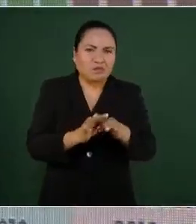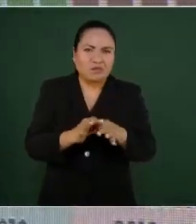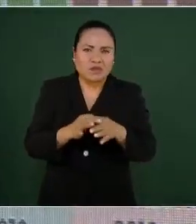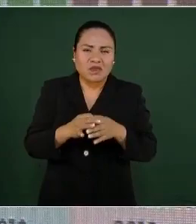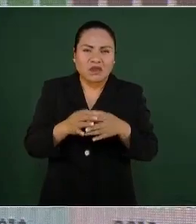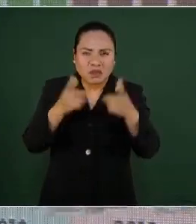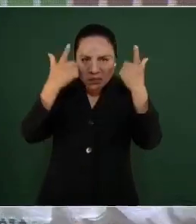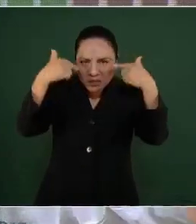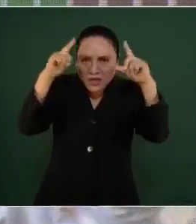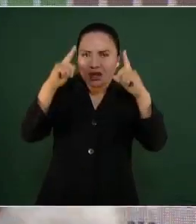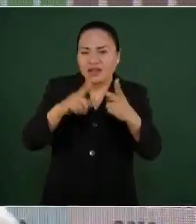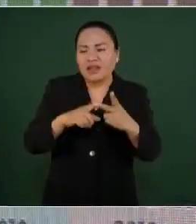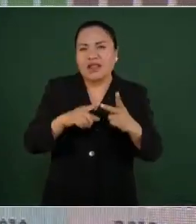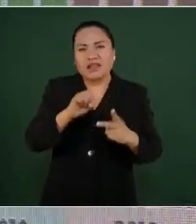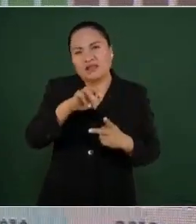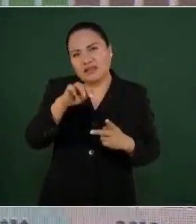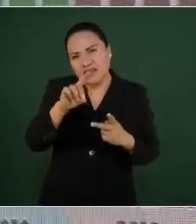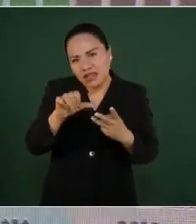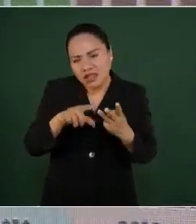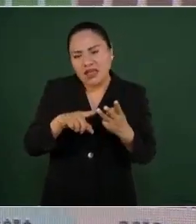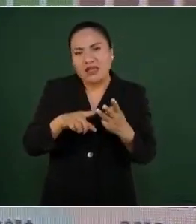Marina, defensa, seguridad,